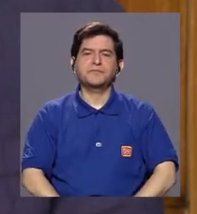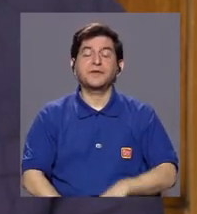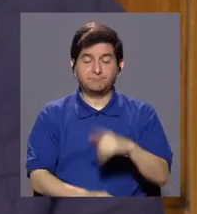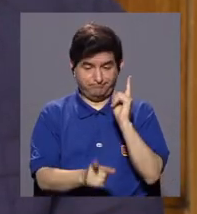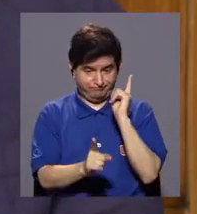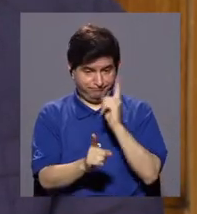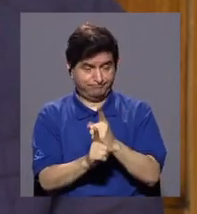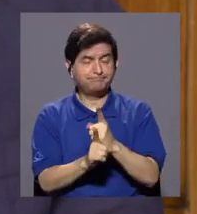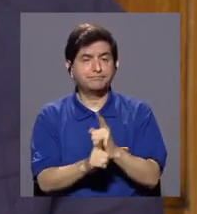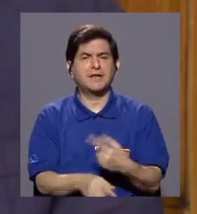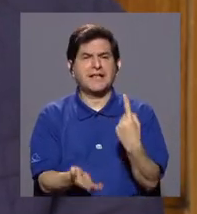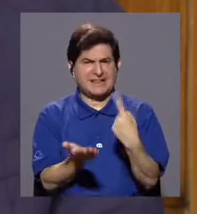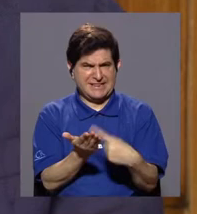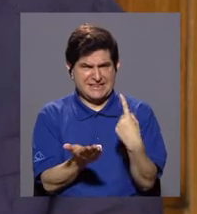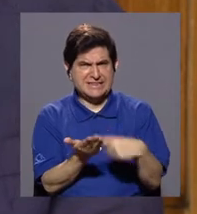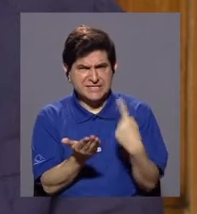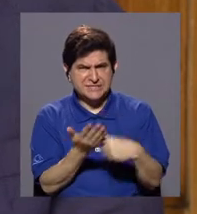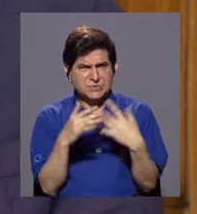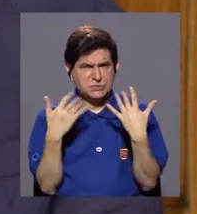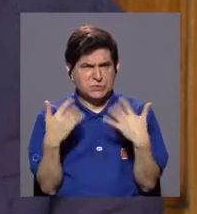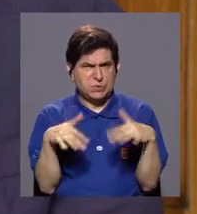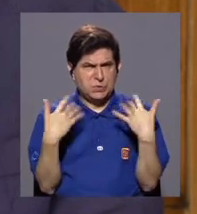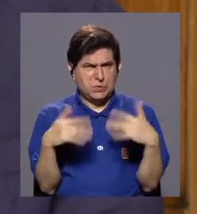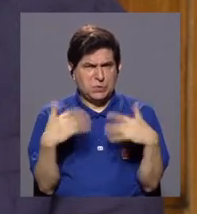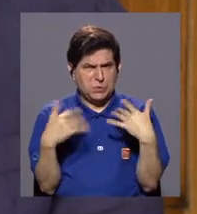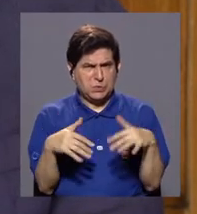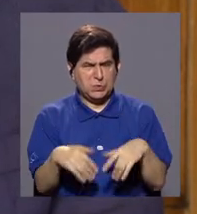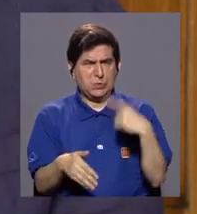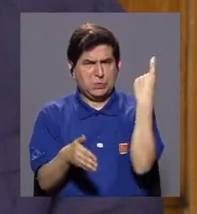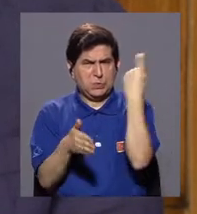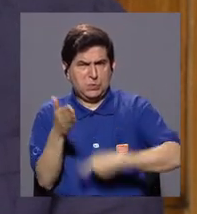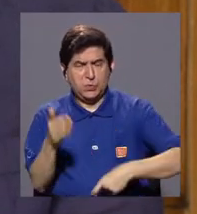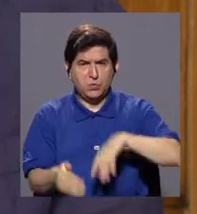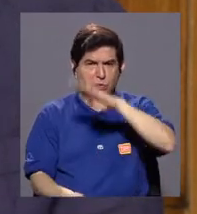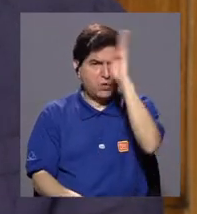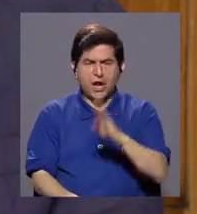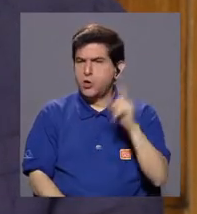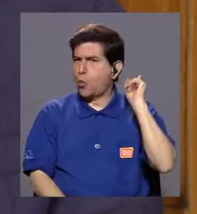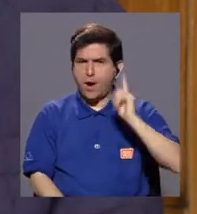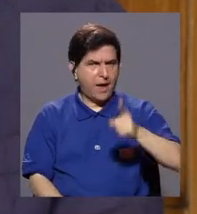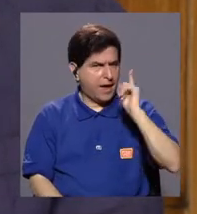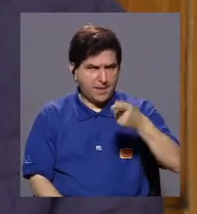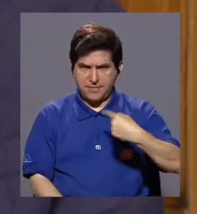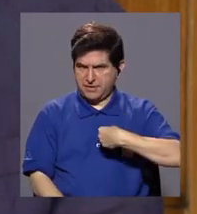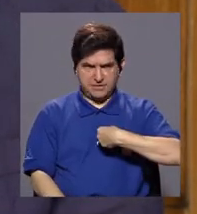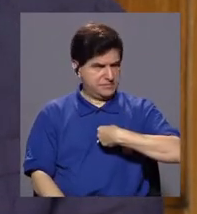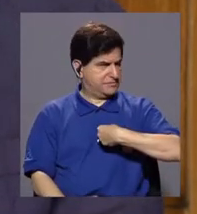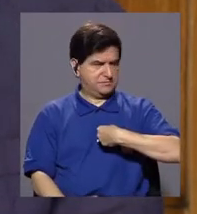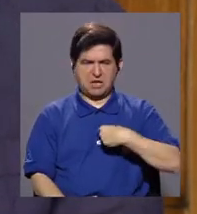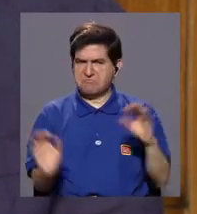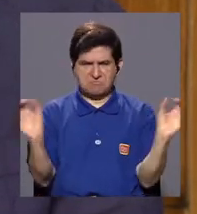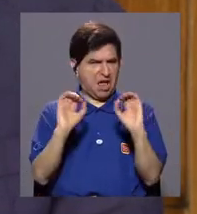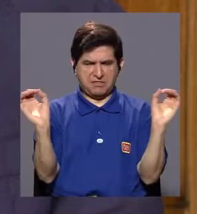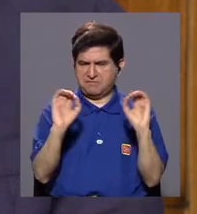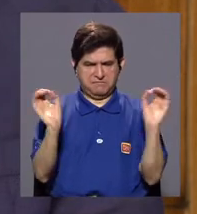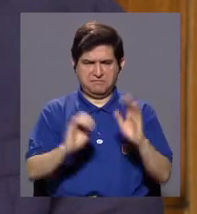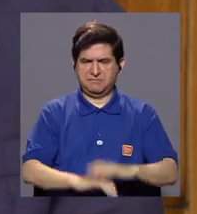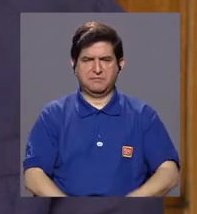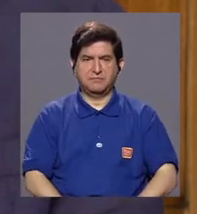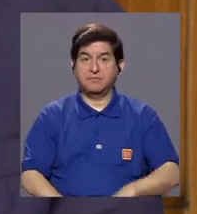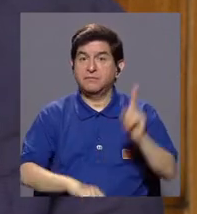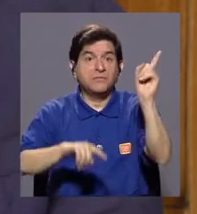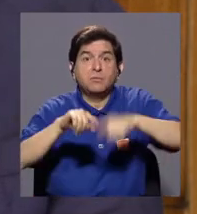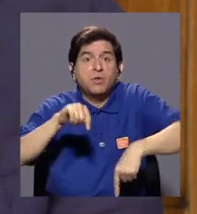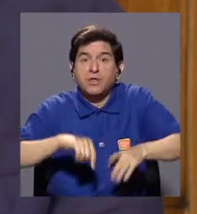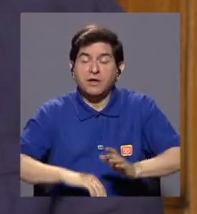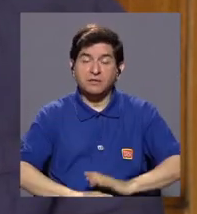Y en efecto, fueron discusiones muy fuertes. Nunca llegó a amenazarme con nada,